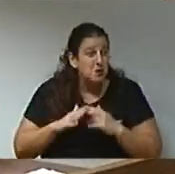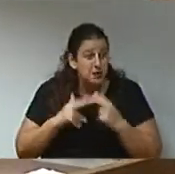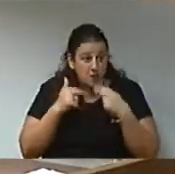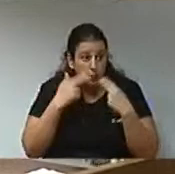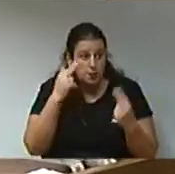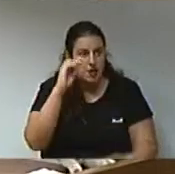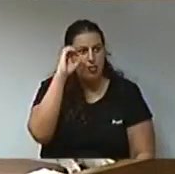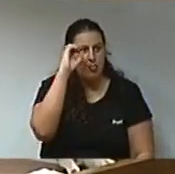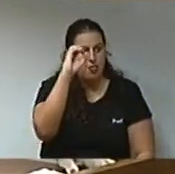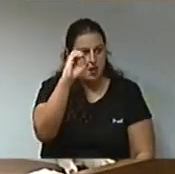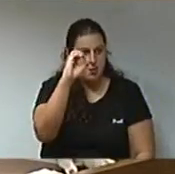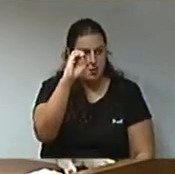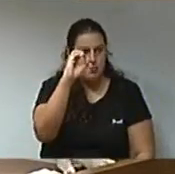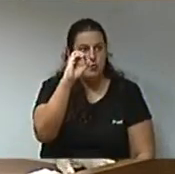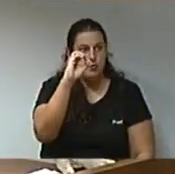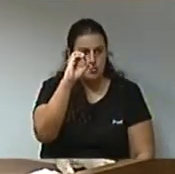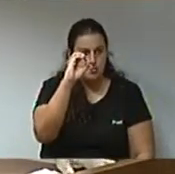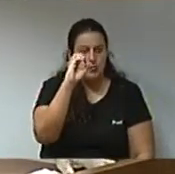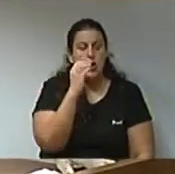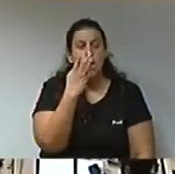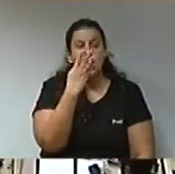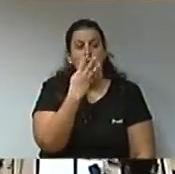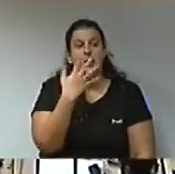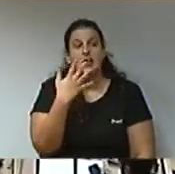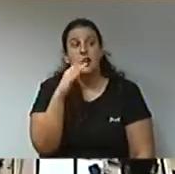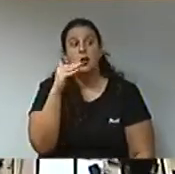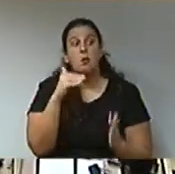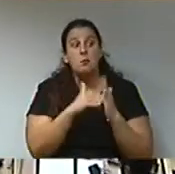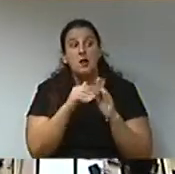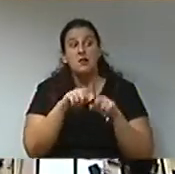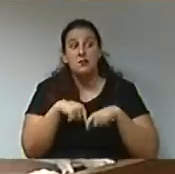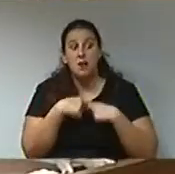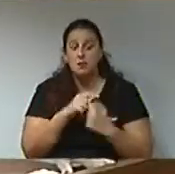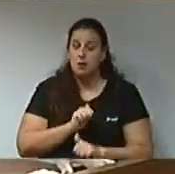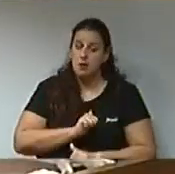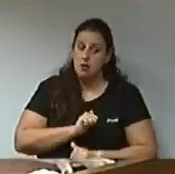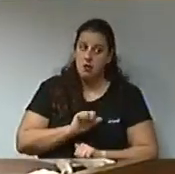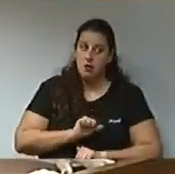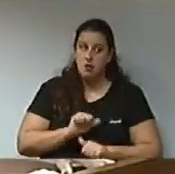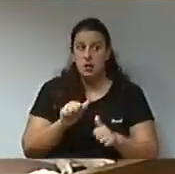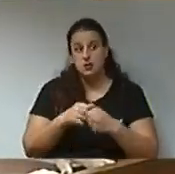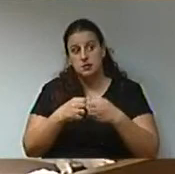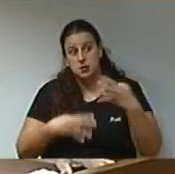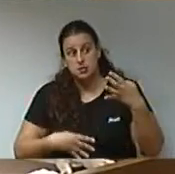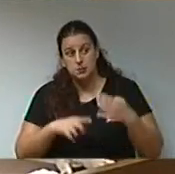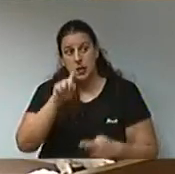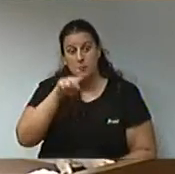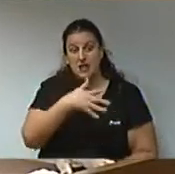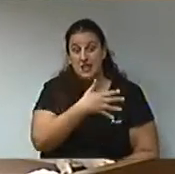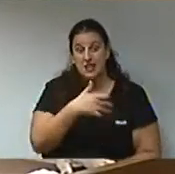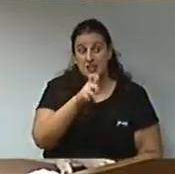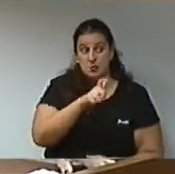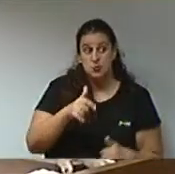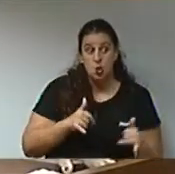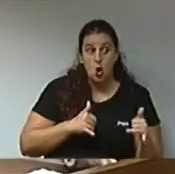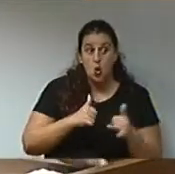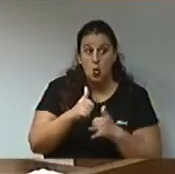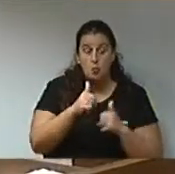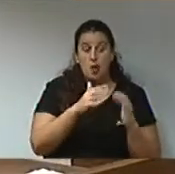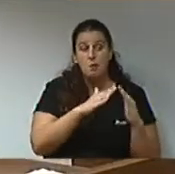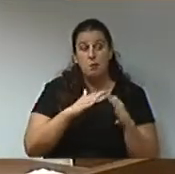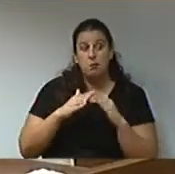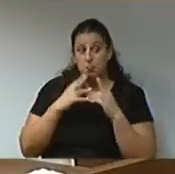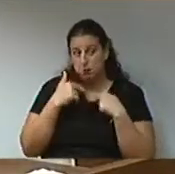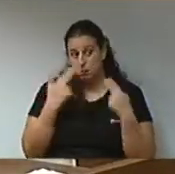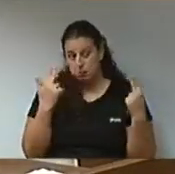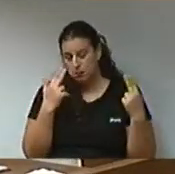pública. Hay más de 45.000 familias esperando en lista de espera. 1.500 ocupas en el parque público de